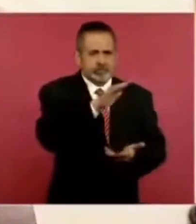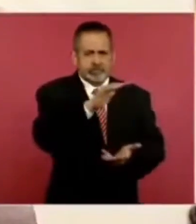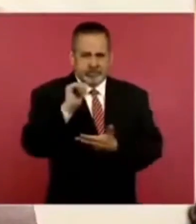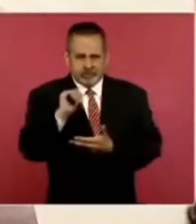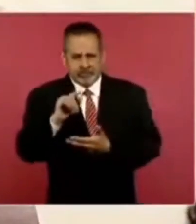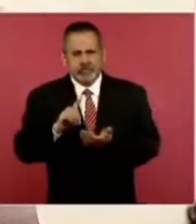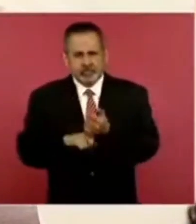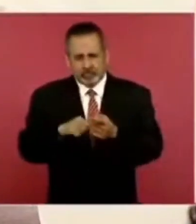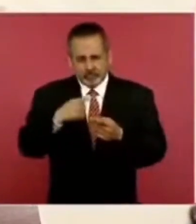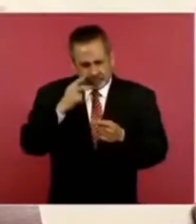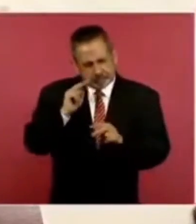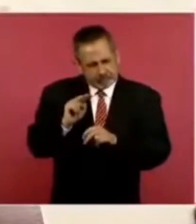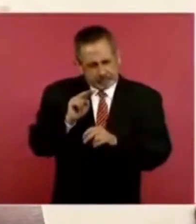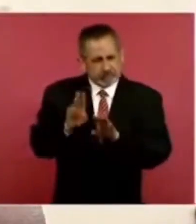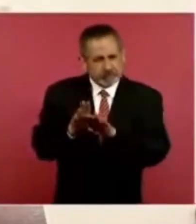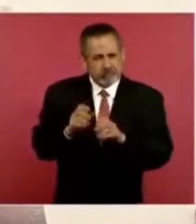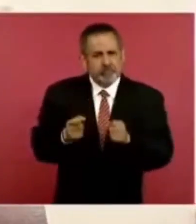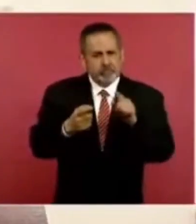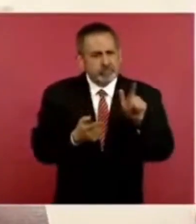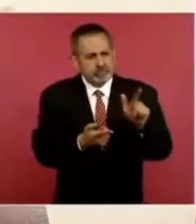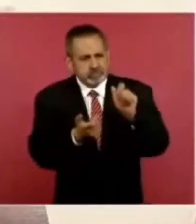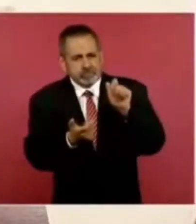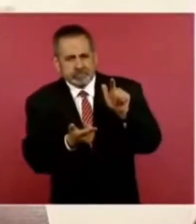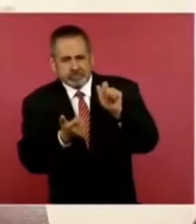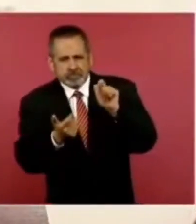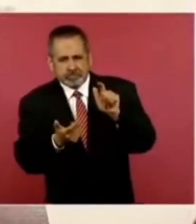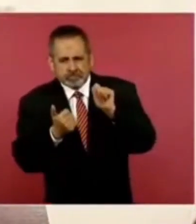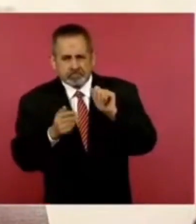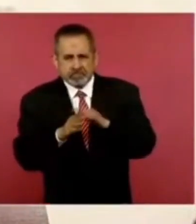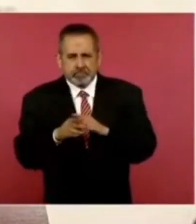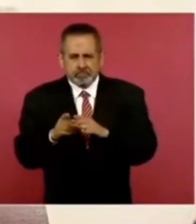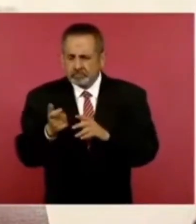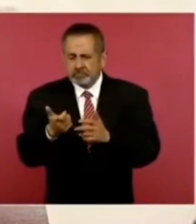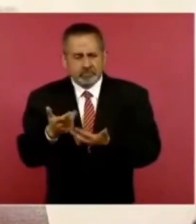porque estamos pendientes, cómo está la caja,